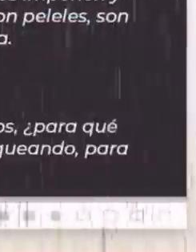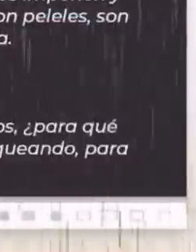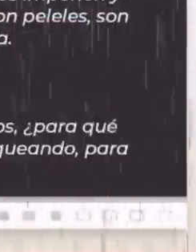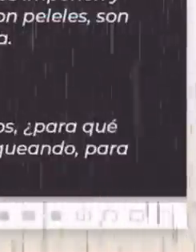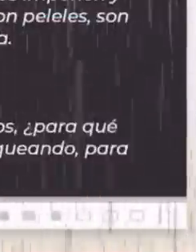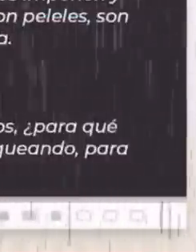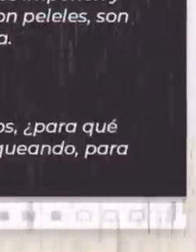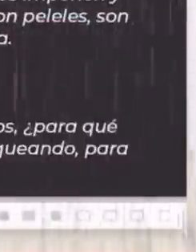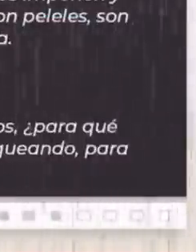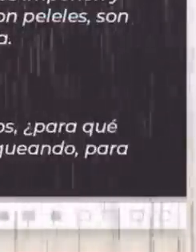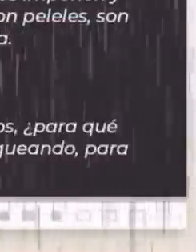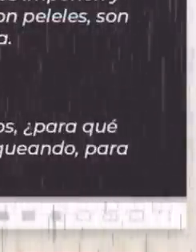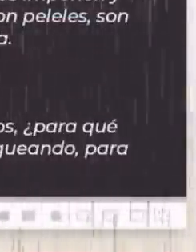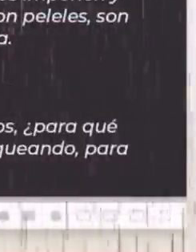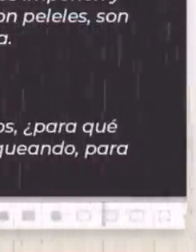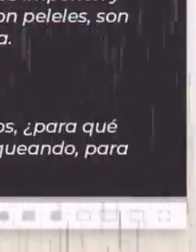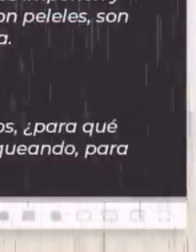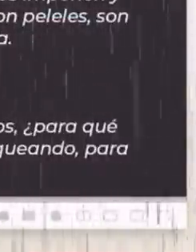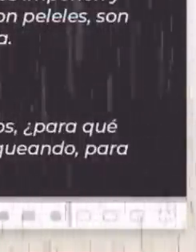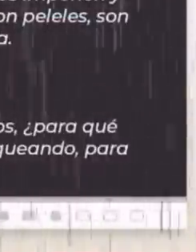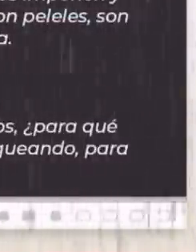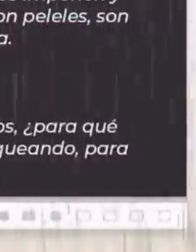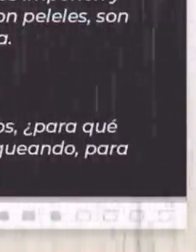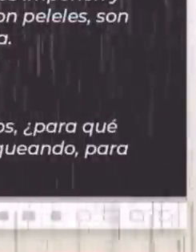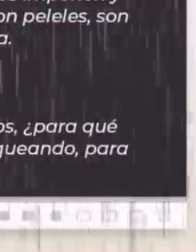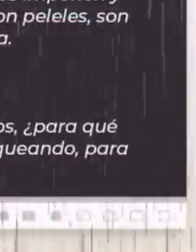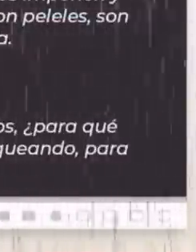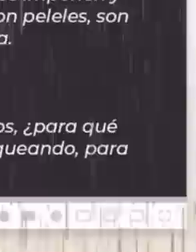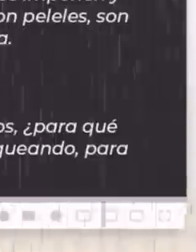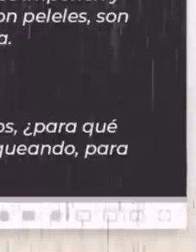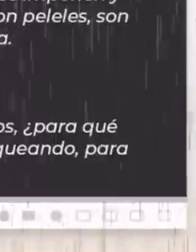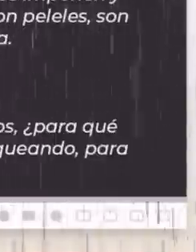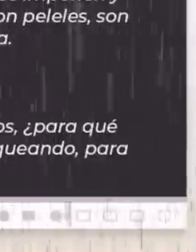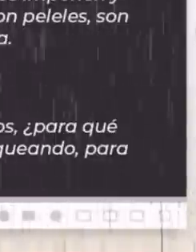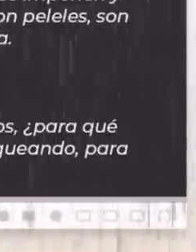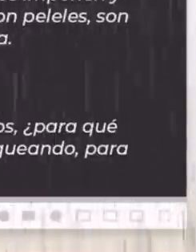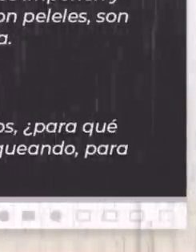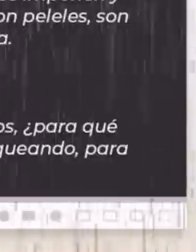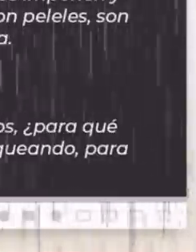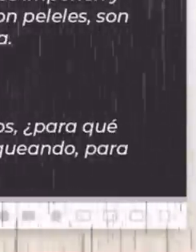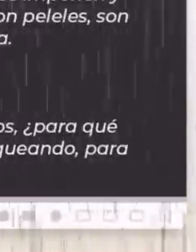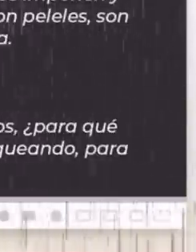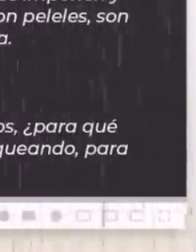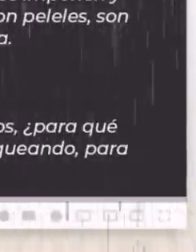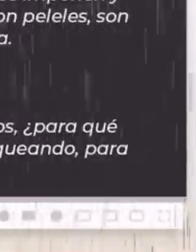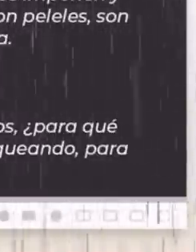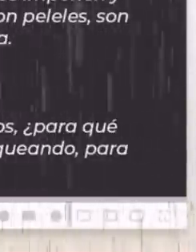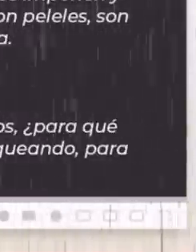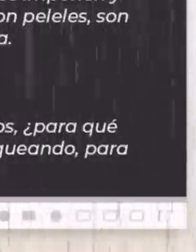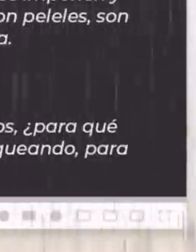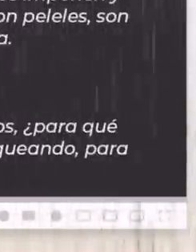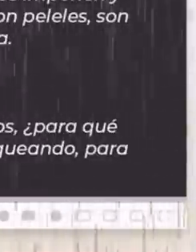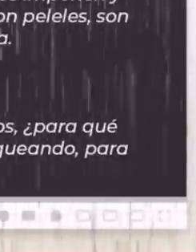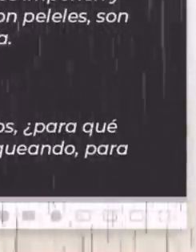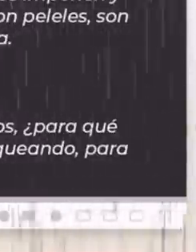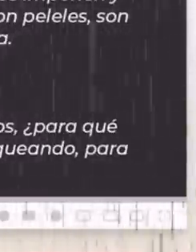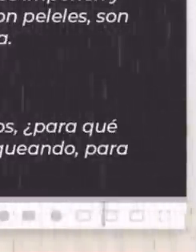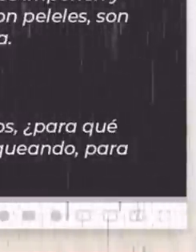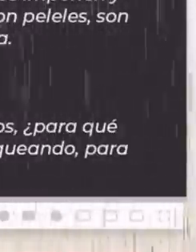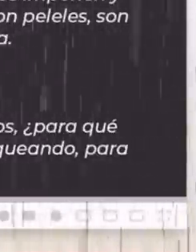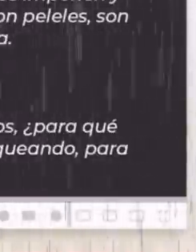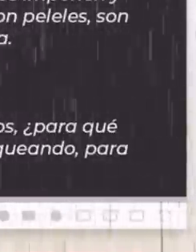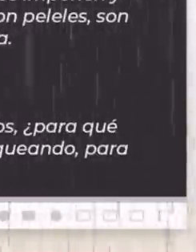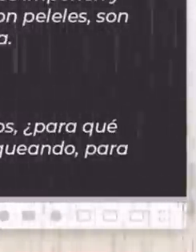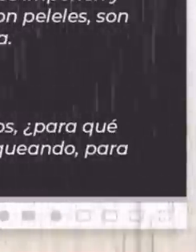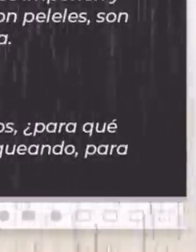entran así los imponen y entran atados de pies y manos son peleles no es una película incluso